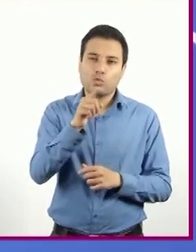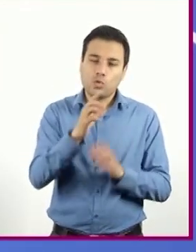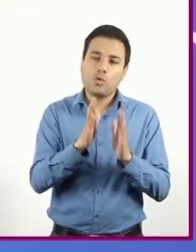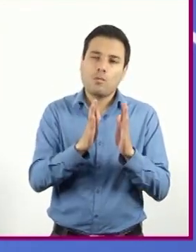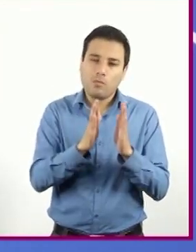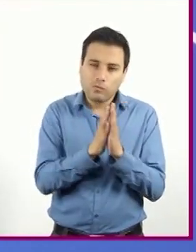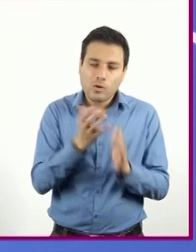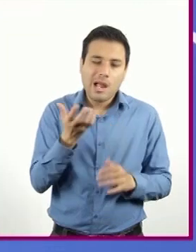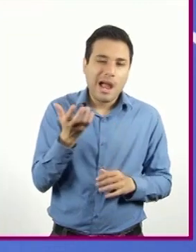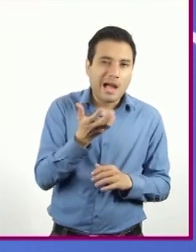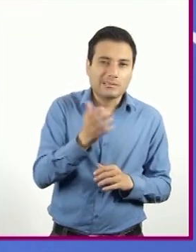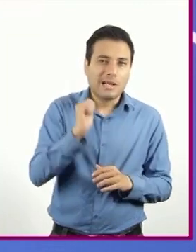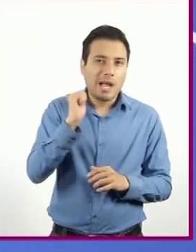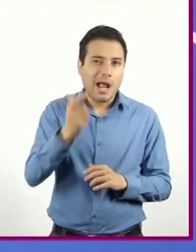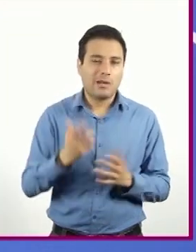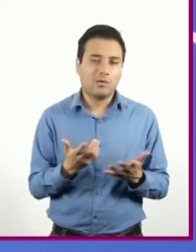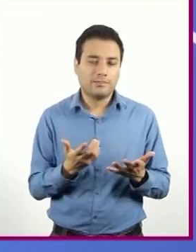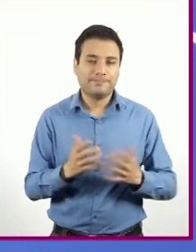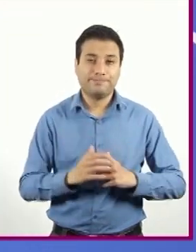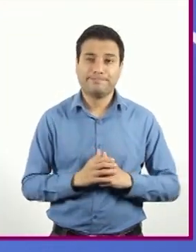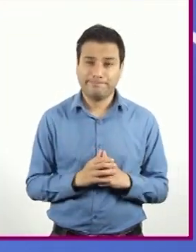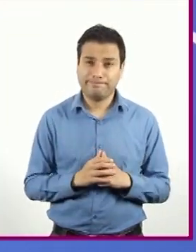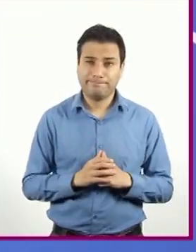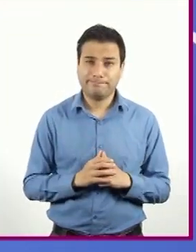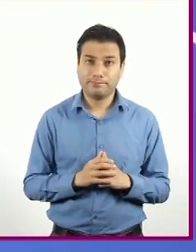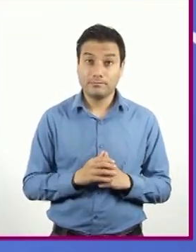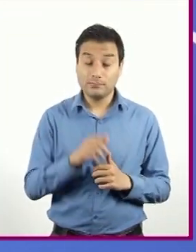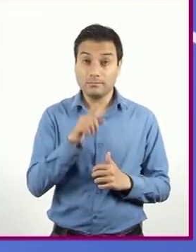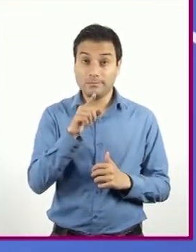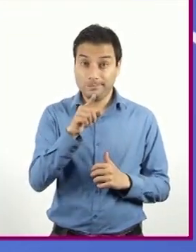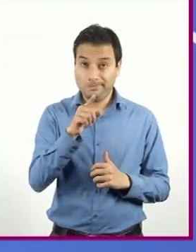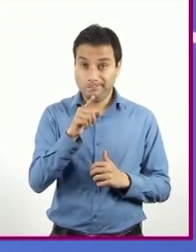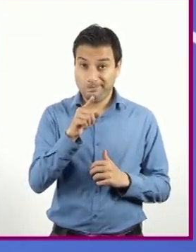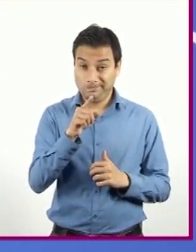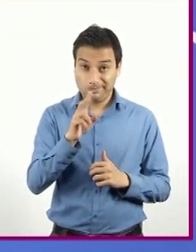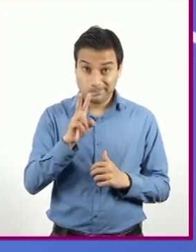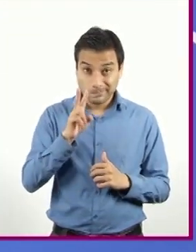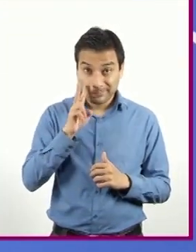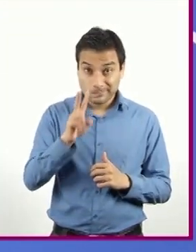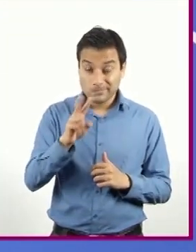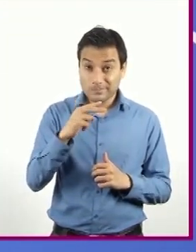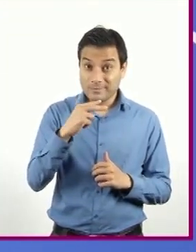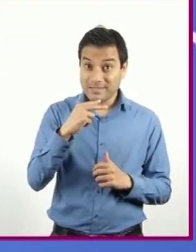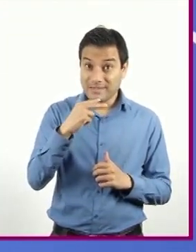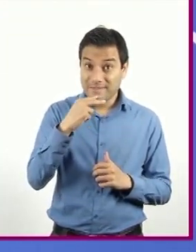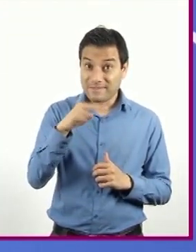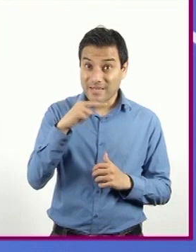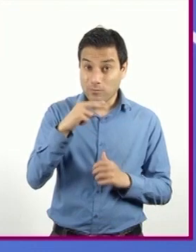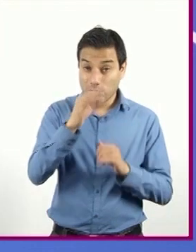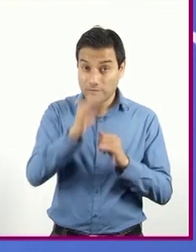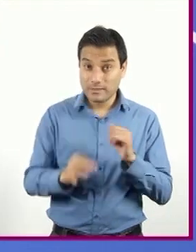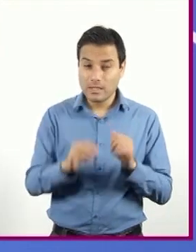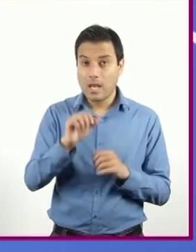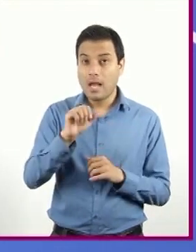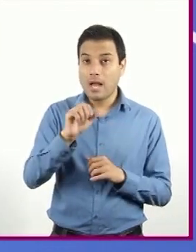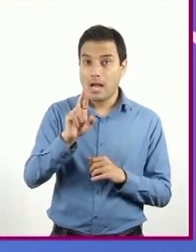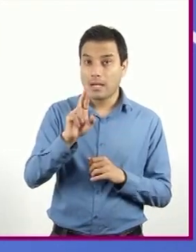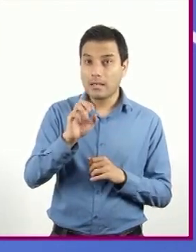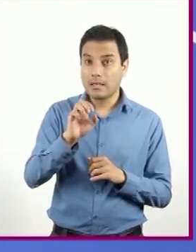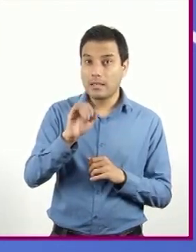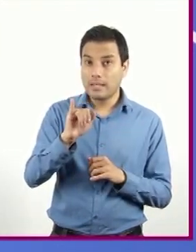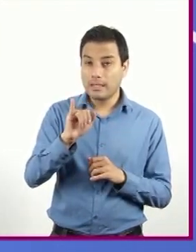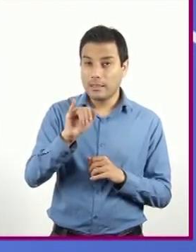o se experimenta. Cuando encontramos en un texto un verbo con terminaciones ar,